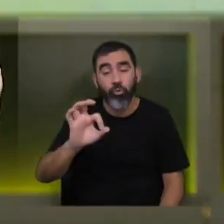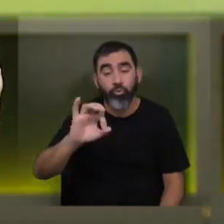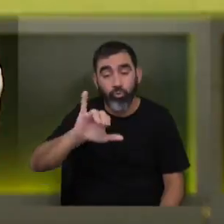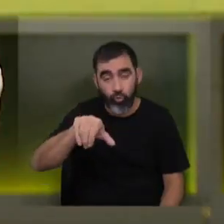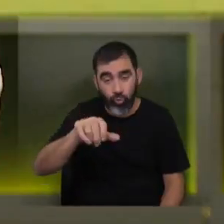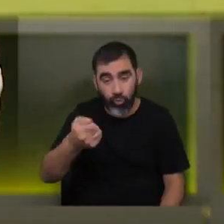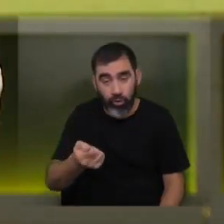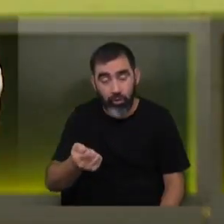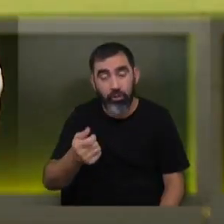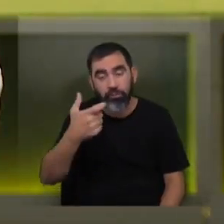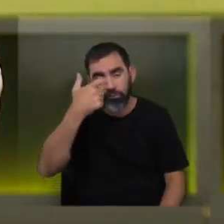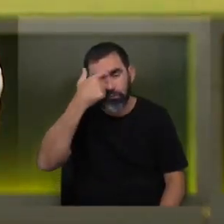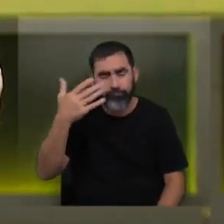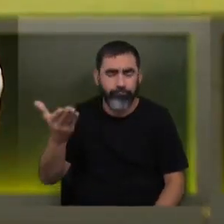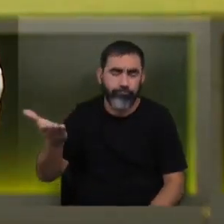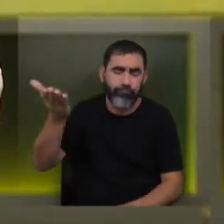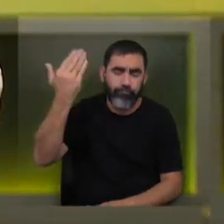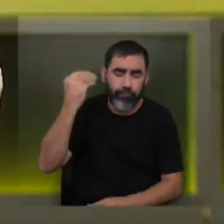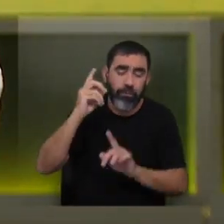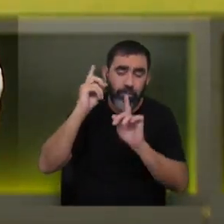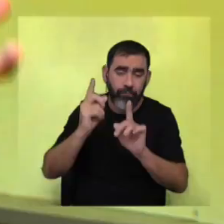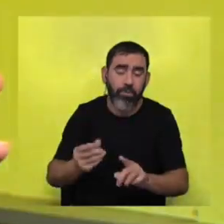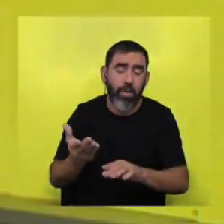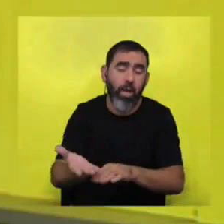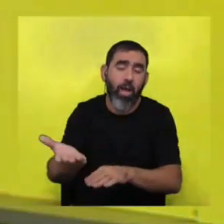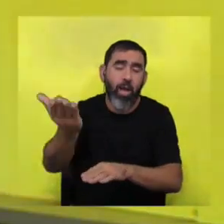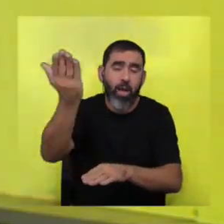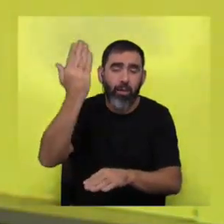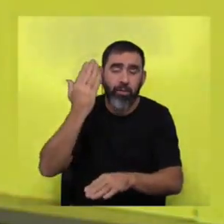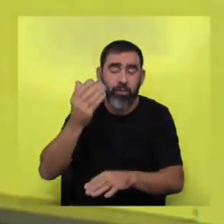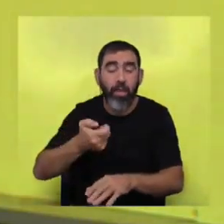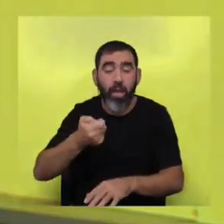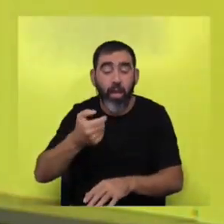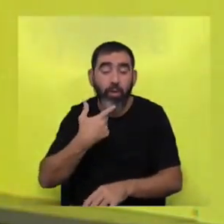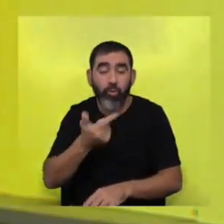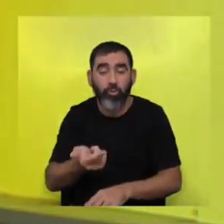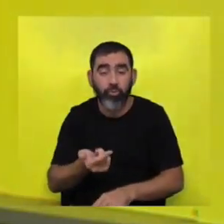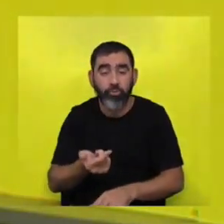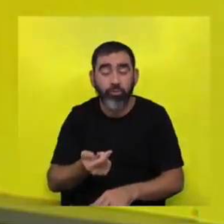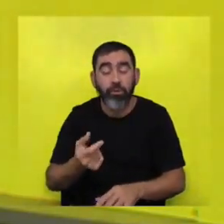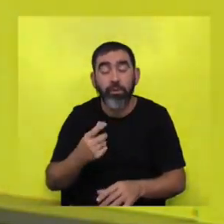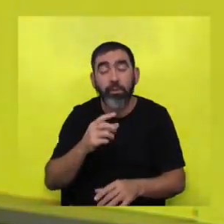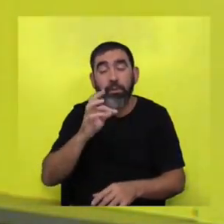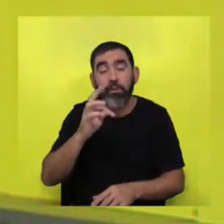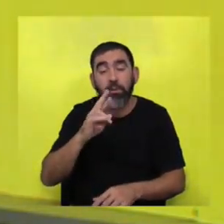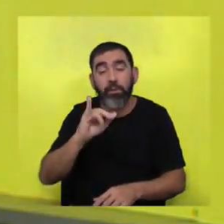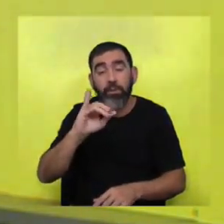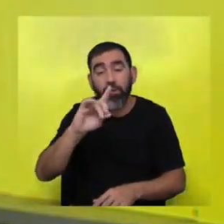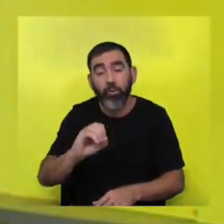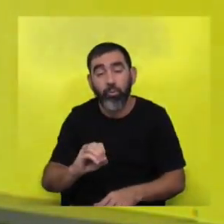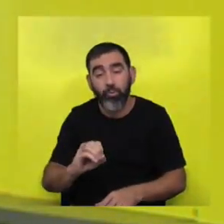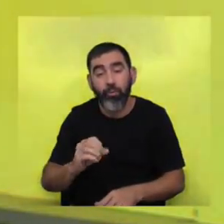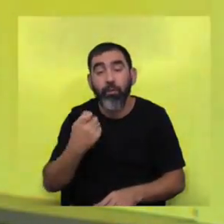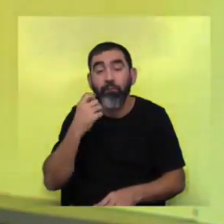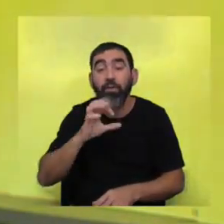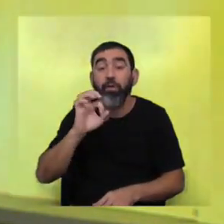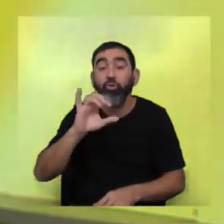técnicas anteriores que tienen que ver con el arroz, hablamos de trigo, ni nos metimos con la